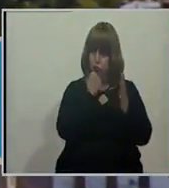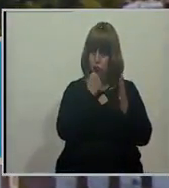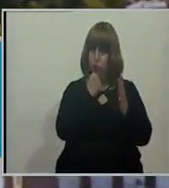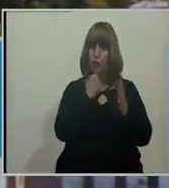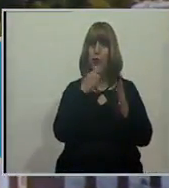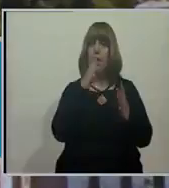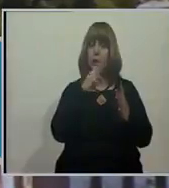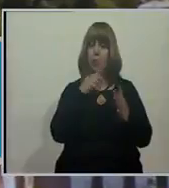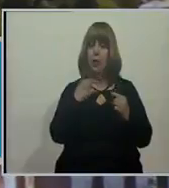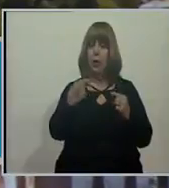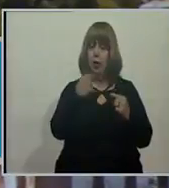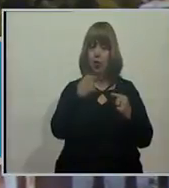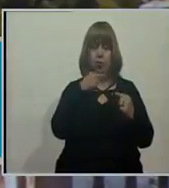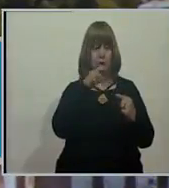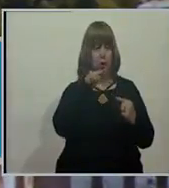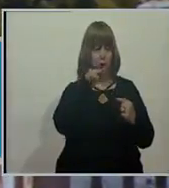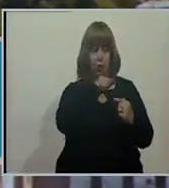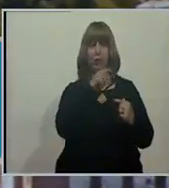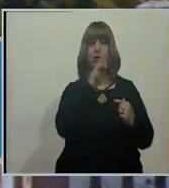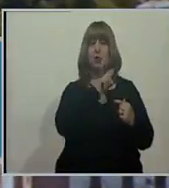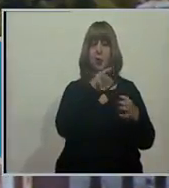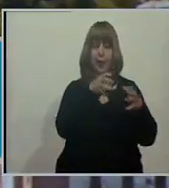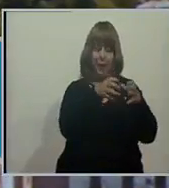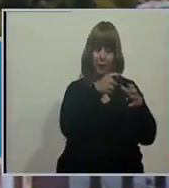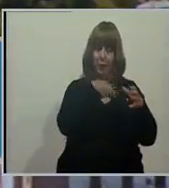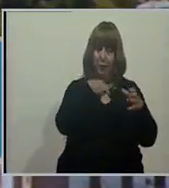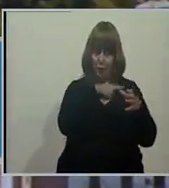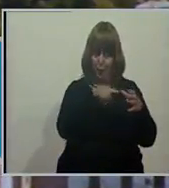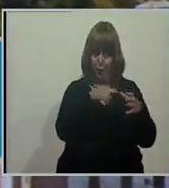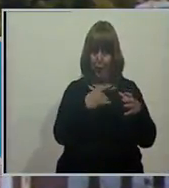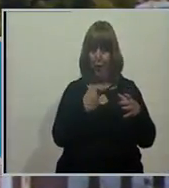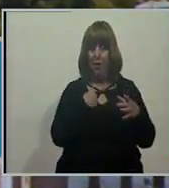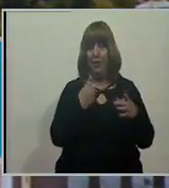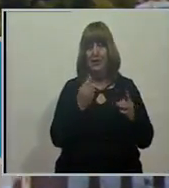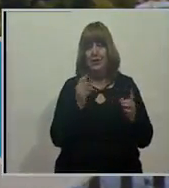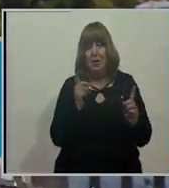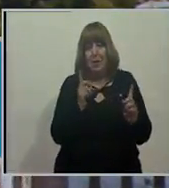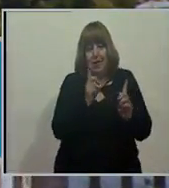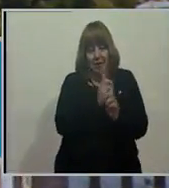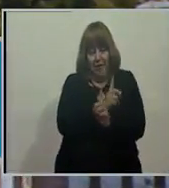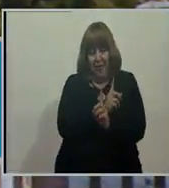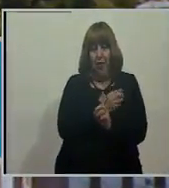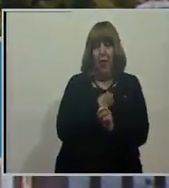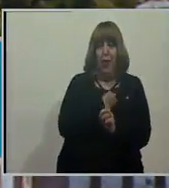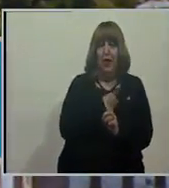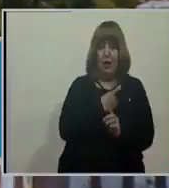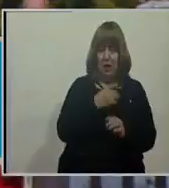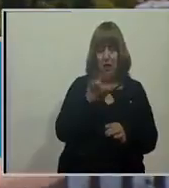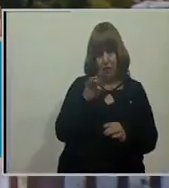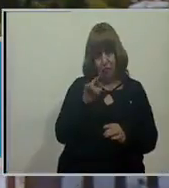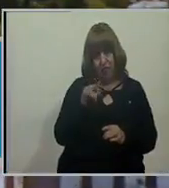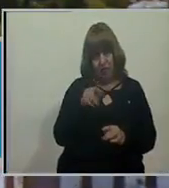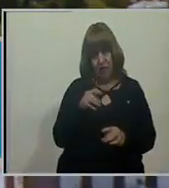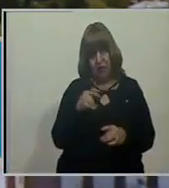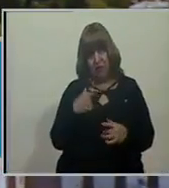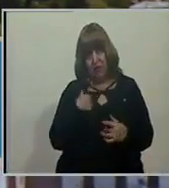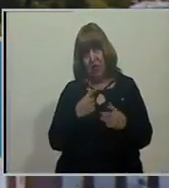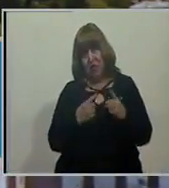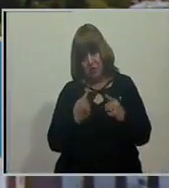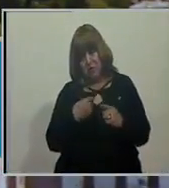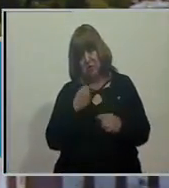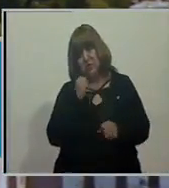chicas que justamente tiene que ver con eso. De ponernos en el lugar de la otra, si todas sabemos lo que nos cuesta, en mayor o menor